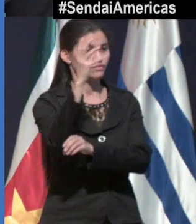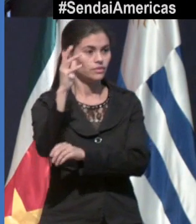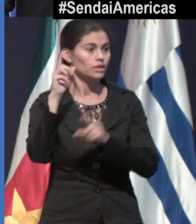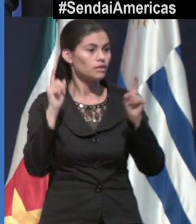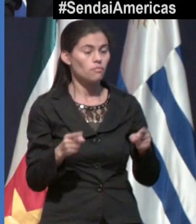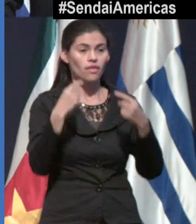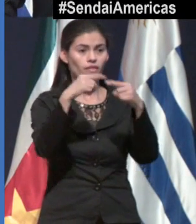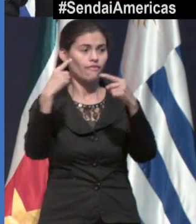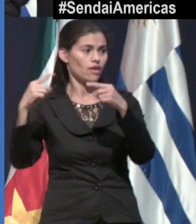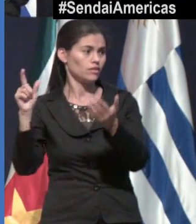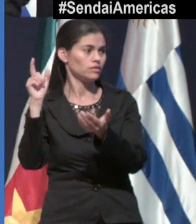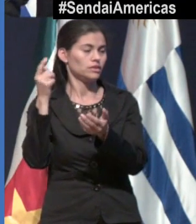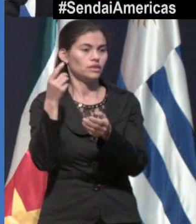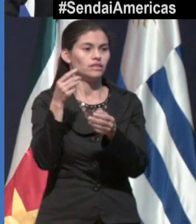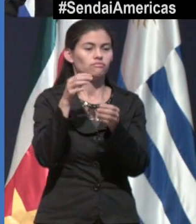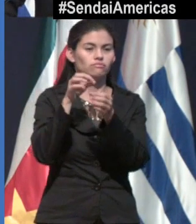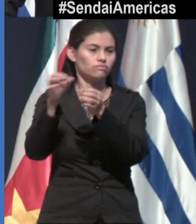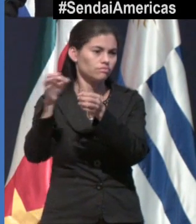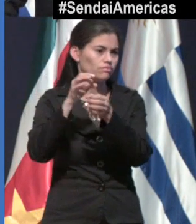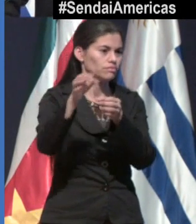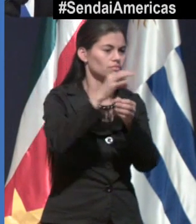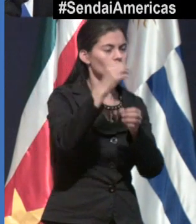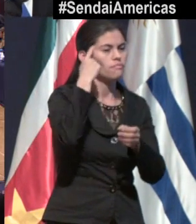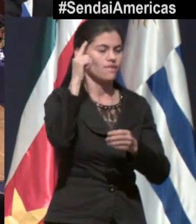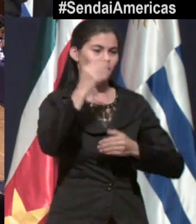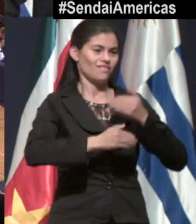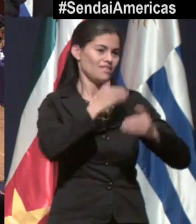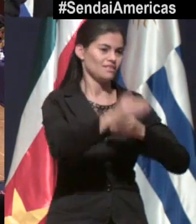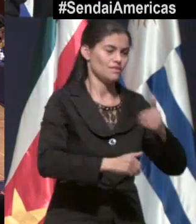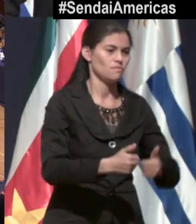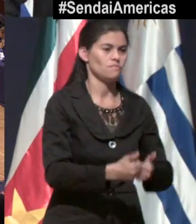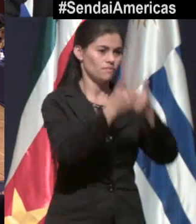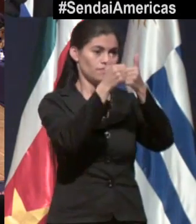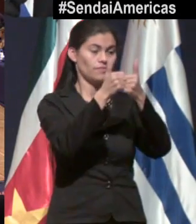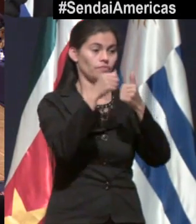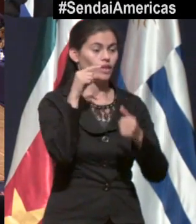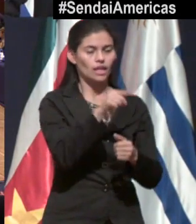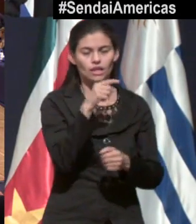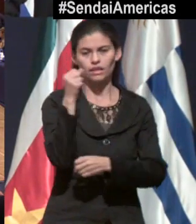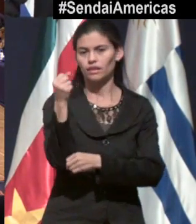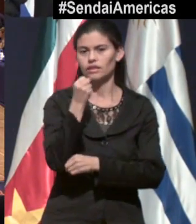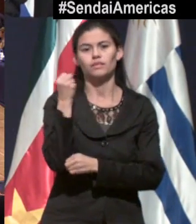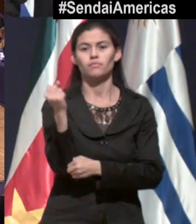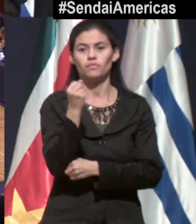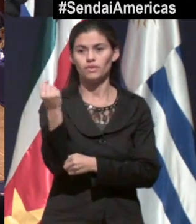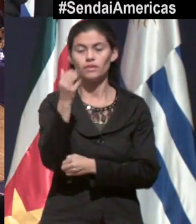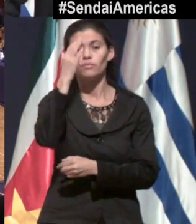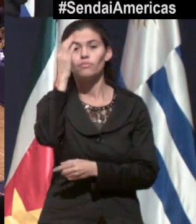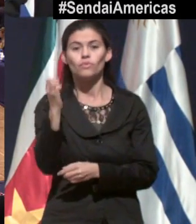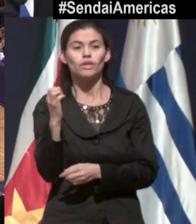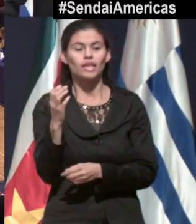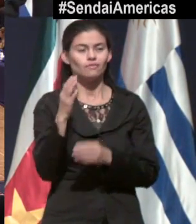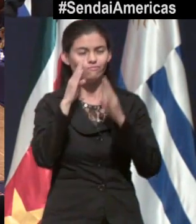múltiples sectores del quehacer nacional para el desarrollo sostenible. Creo que esto es muy importante porque de alguna manera